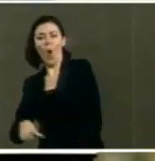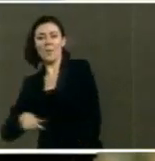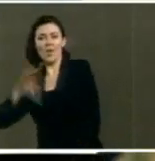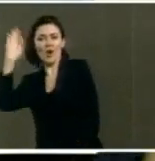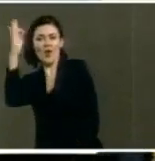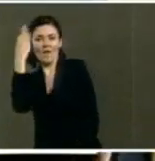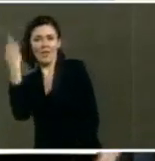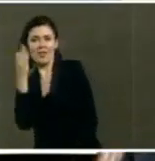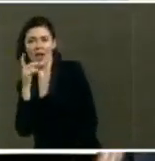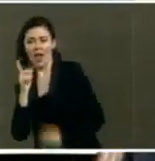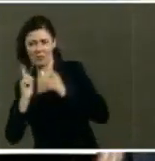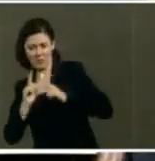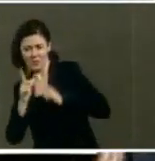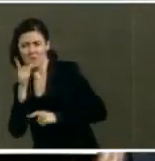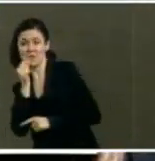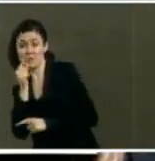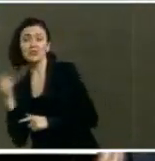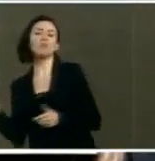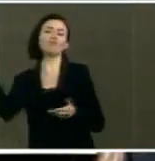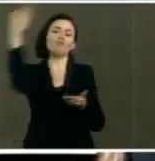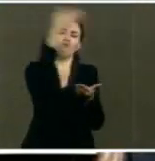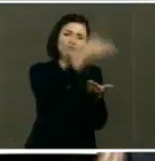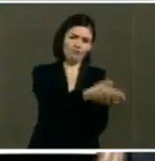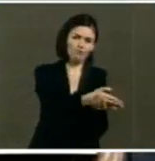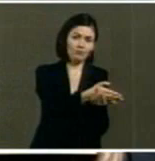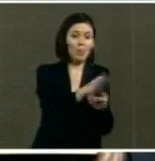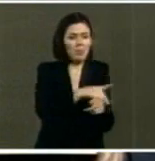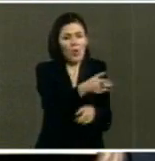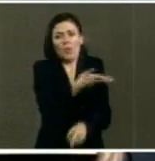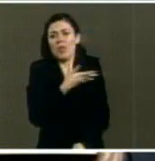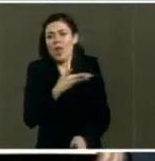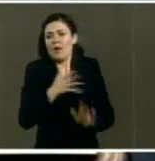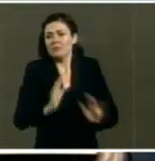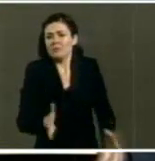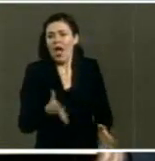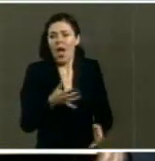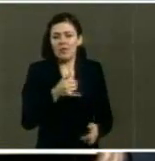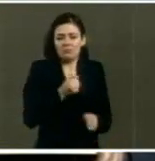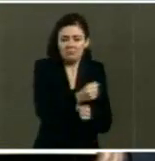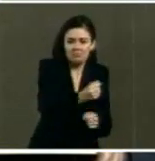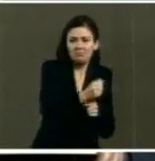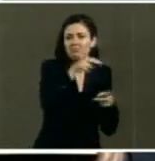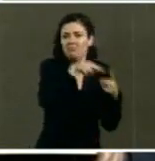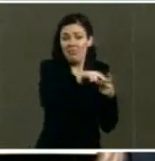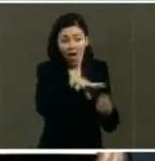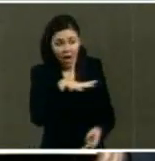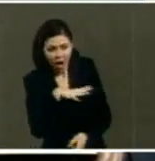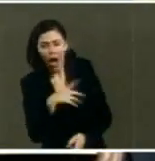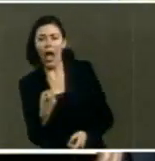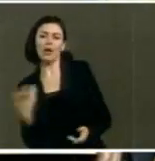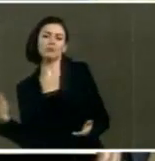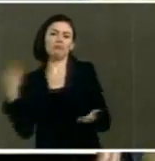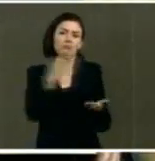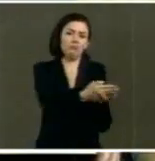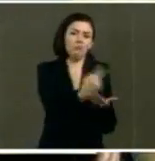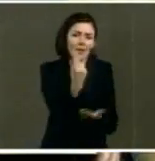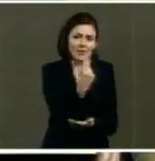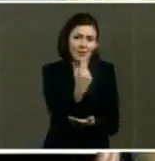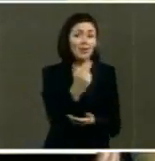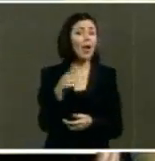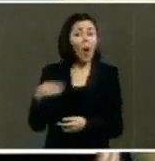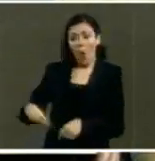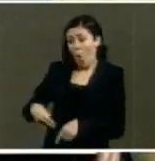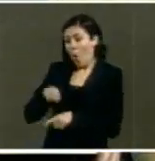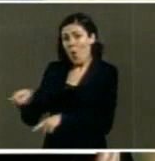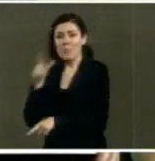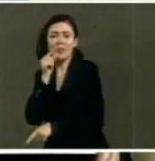y porque hay violencia en un lugar determinado. La acción del Estado, así, contra los criminales, es una consecuencia